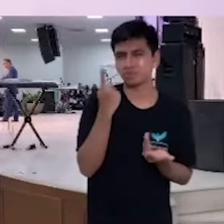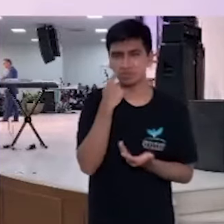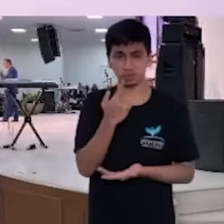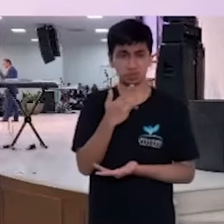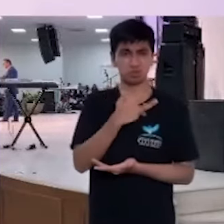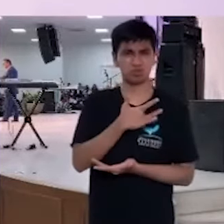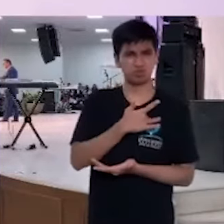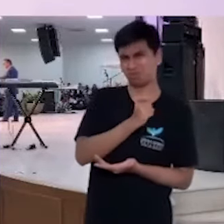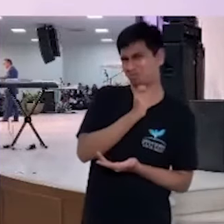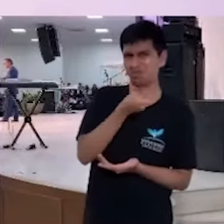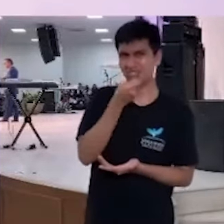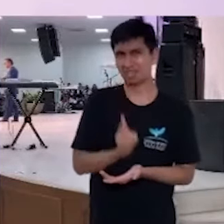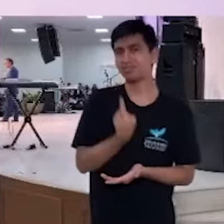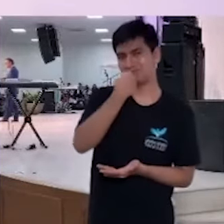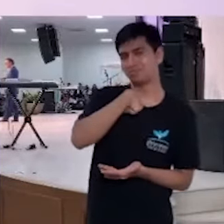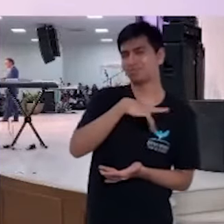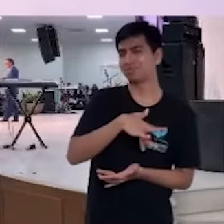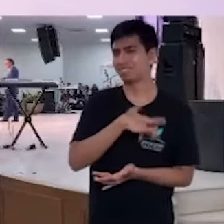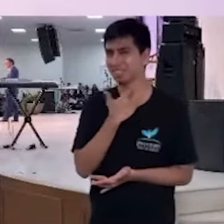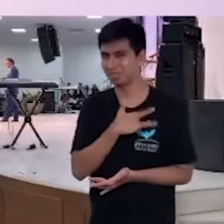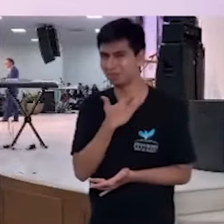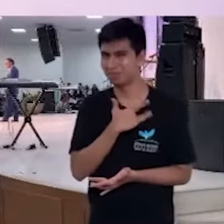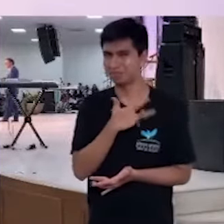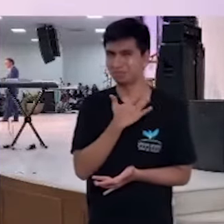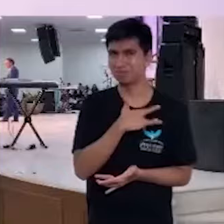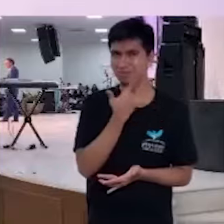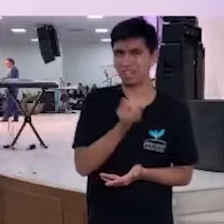le pertenece a nuestra esposa. Pastores,